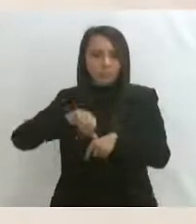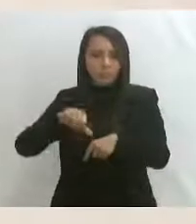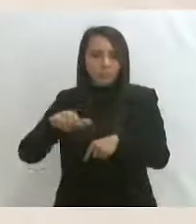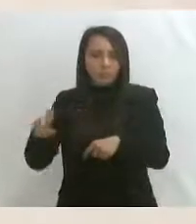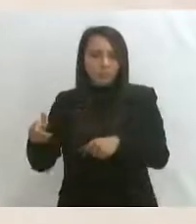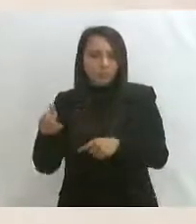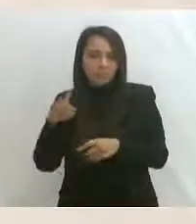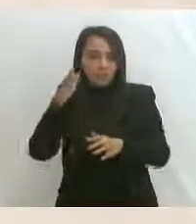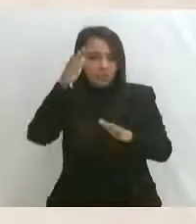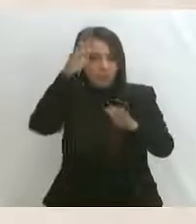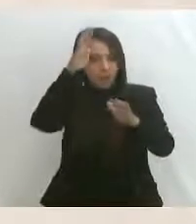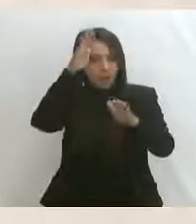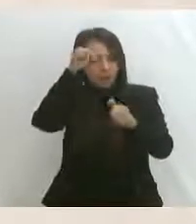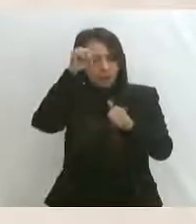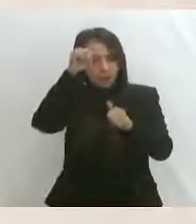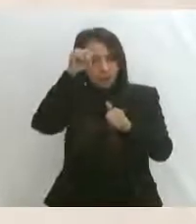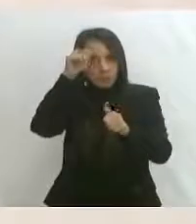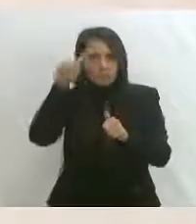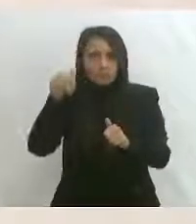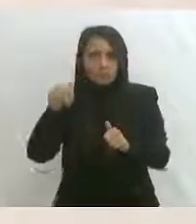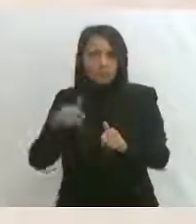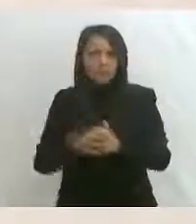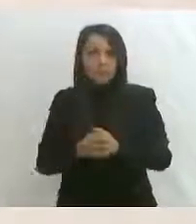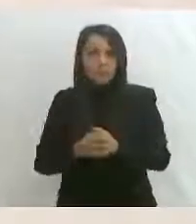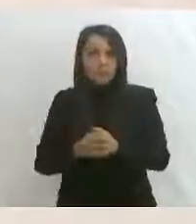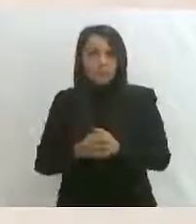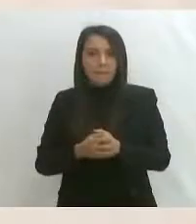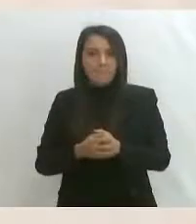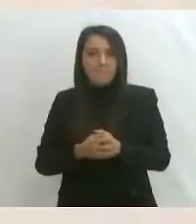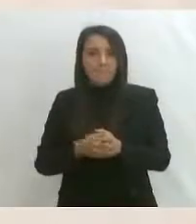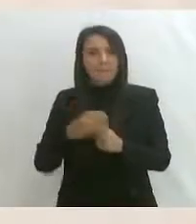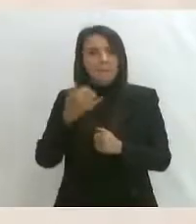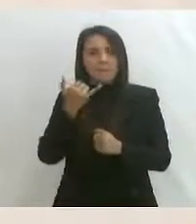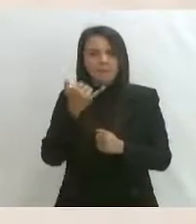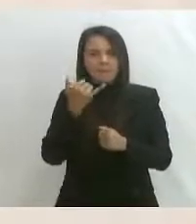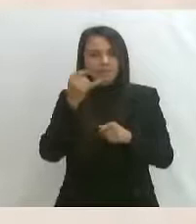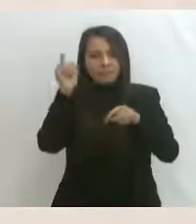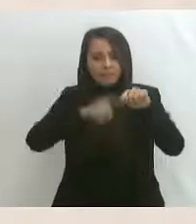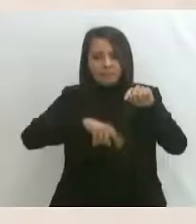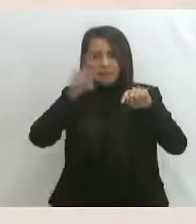Y estamos limpiando de corrupción.